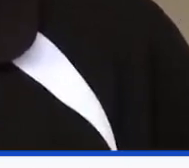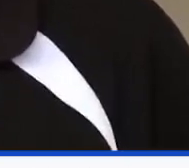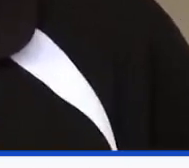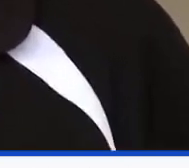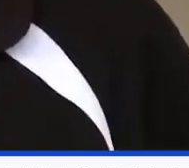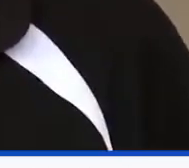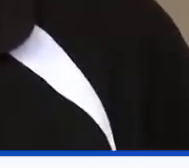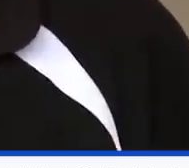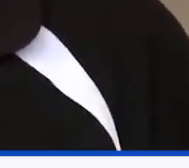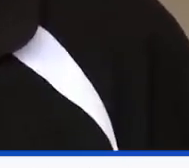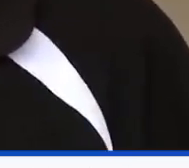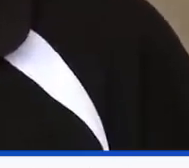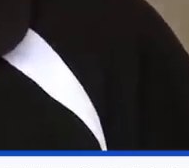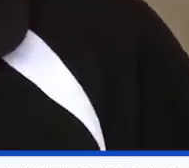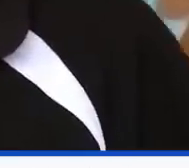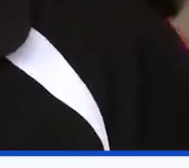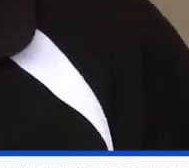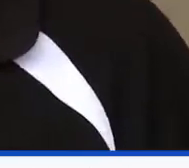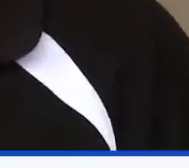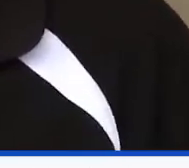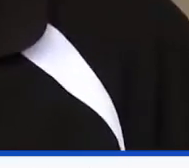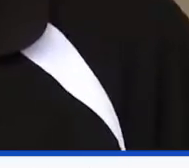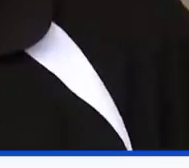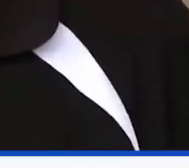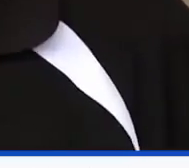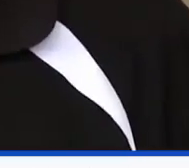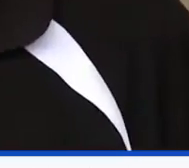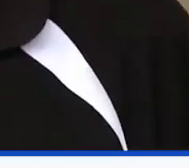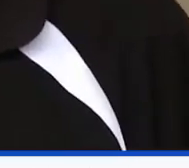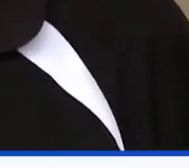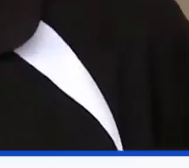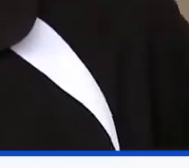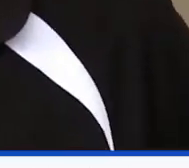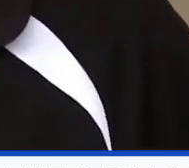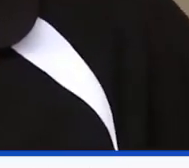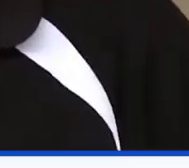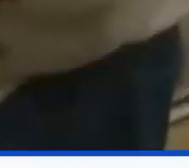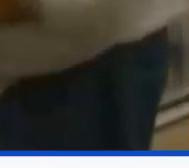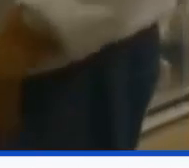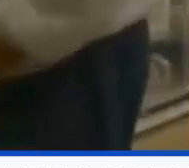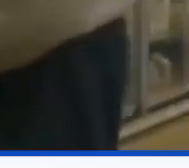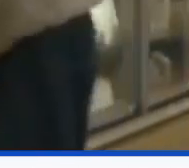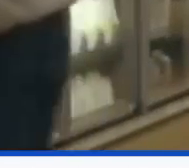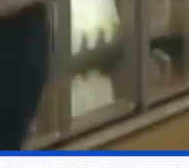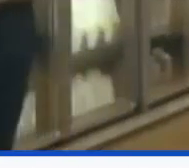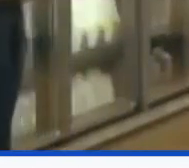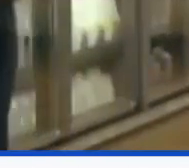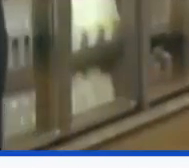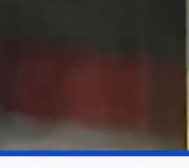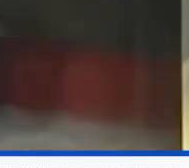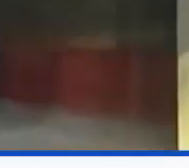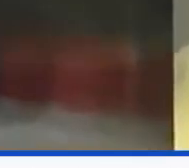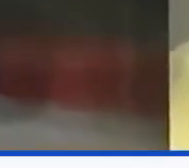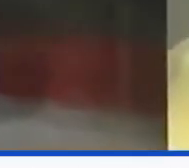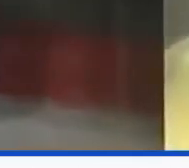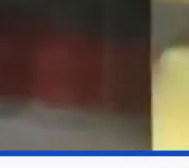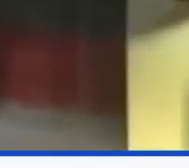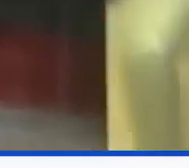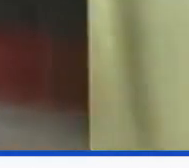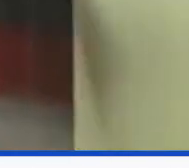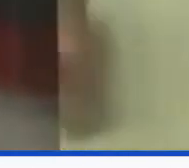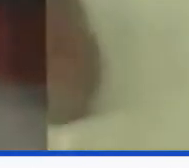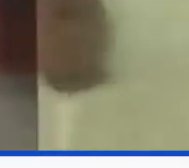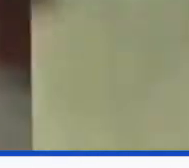50%. Lo que antes me costaba 3 pesos, ahora me cuesta 7, 8, casi 9. Desastre. En medio del imparable aumento de la inflación,